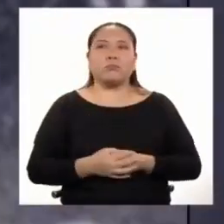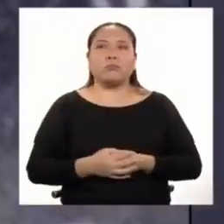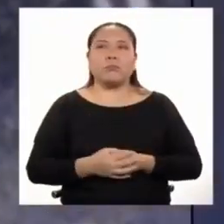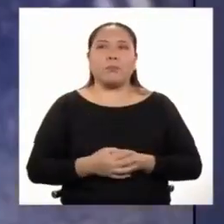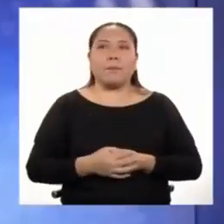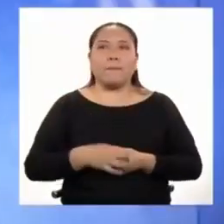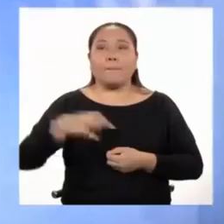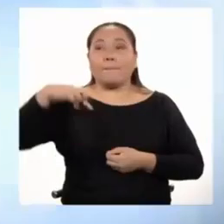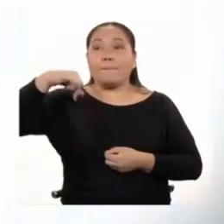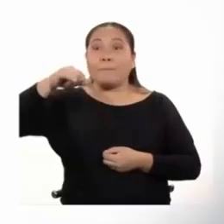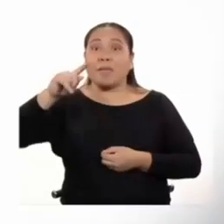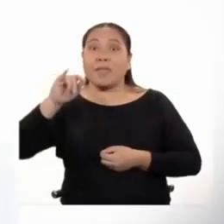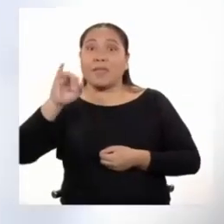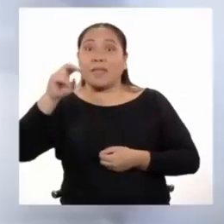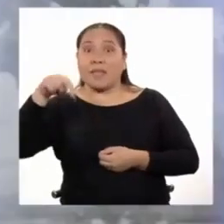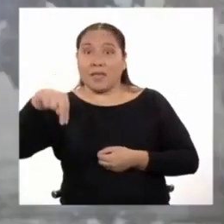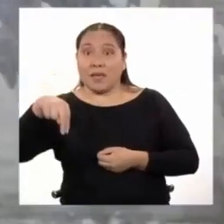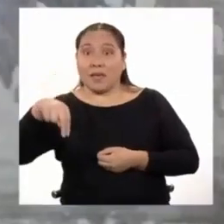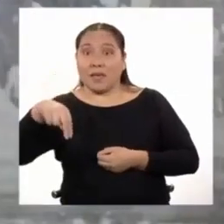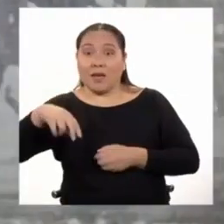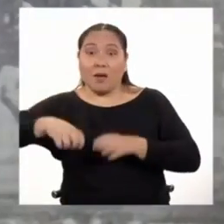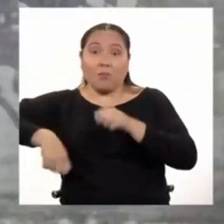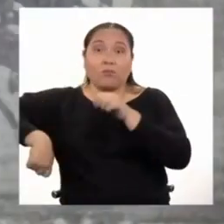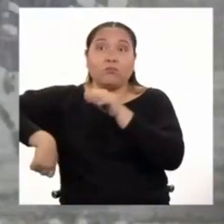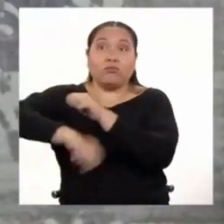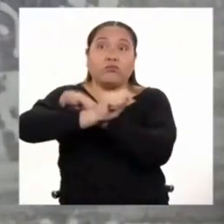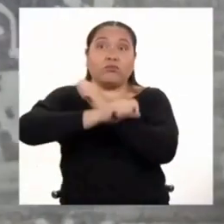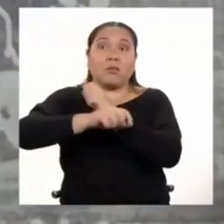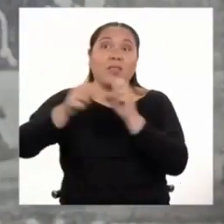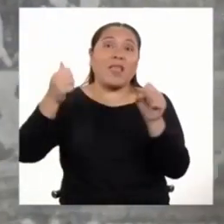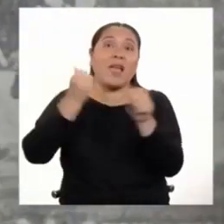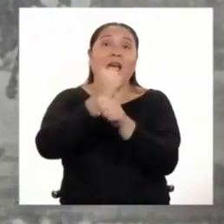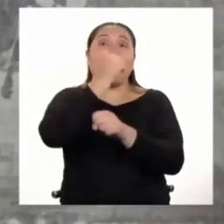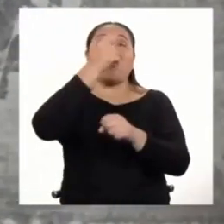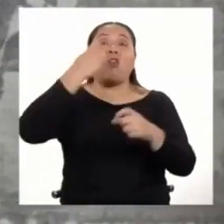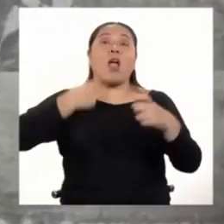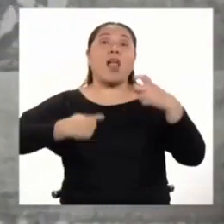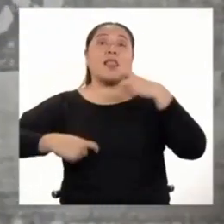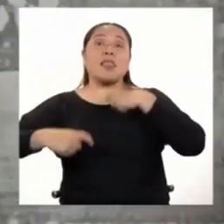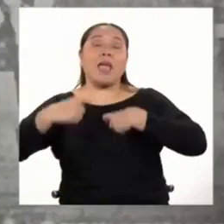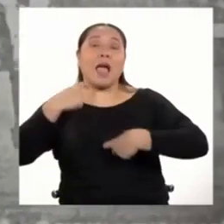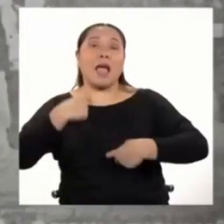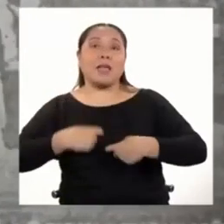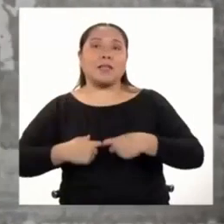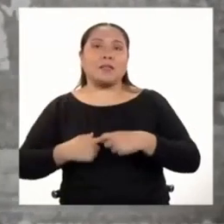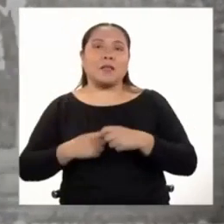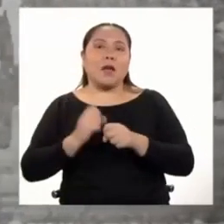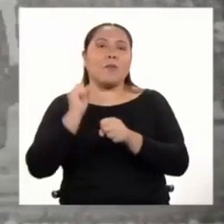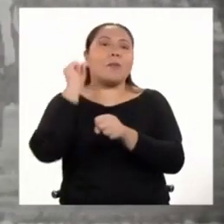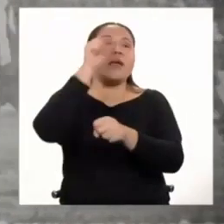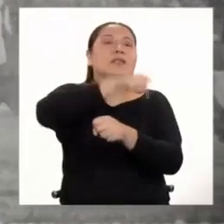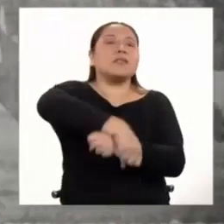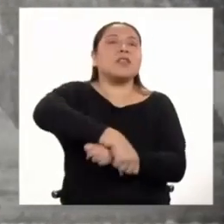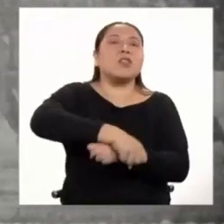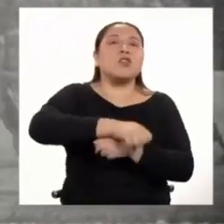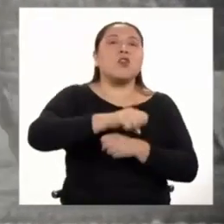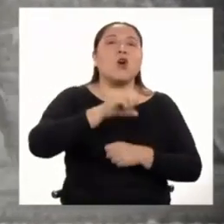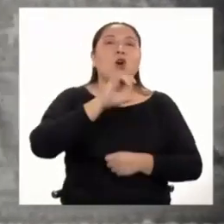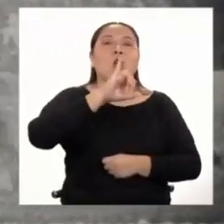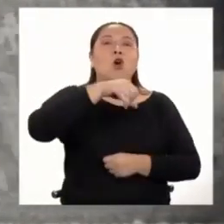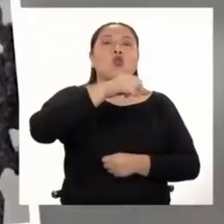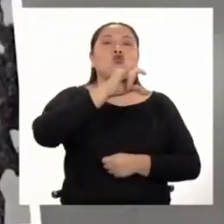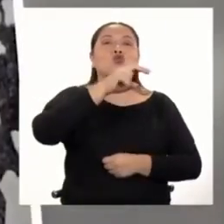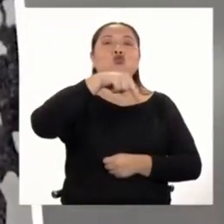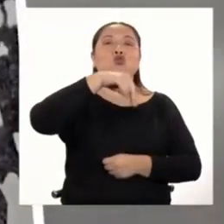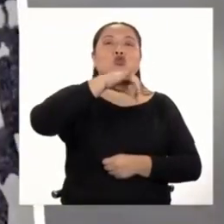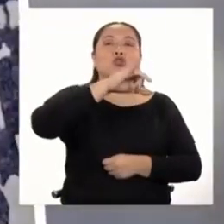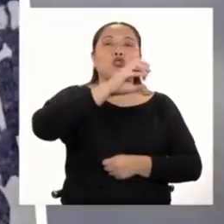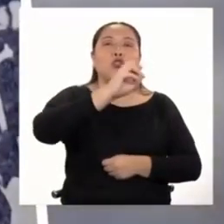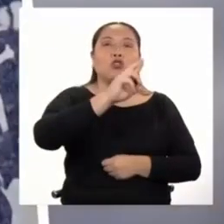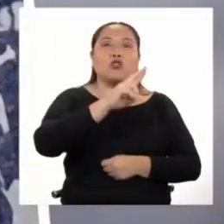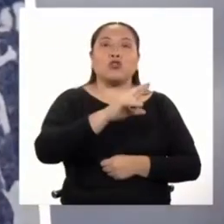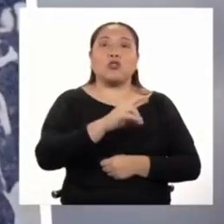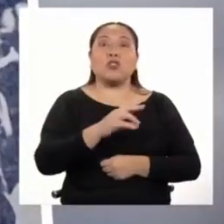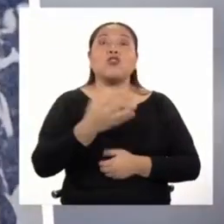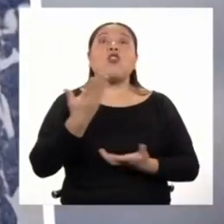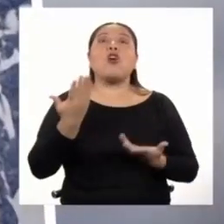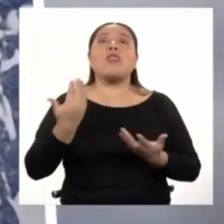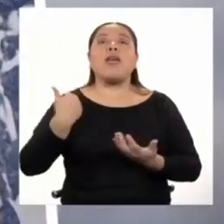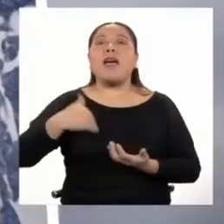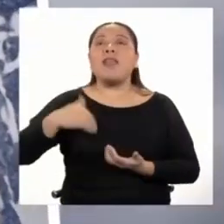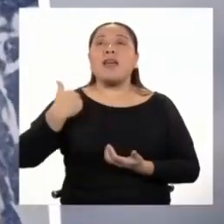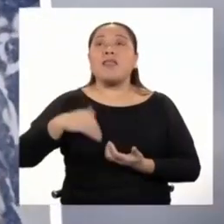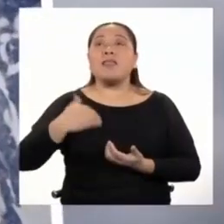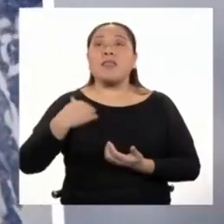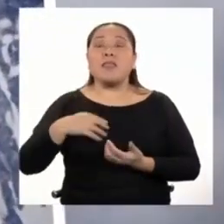Pitín Segarra anotó el gol del triunfo de Alianza Lima contra el Boca Juniors en la Bombonera de Argentina durante la